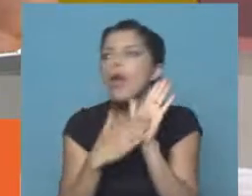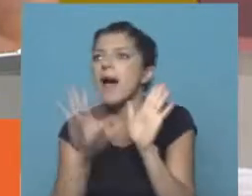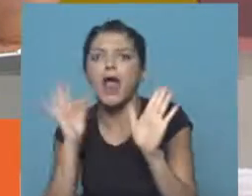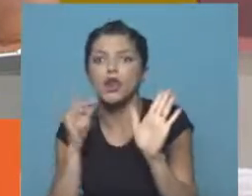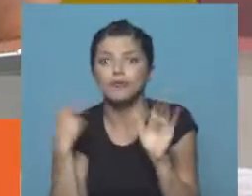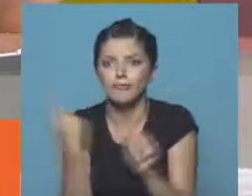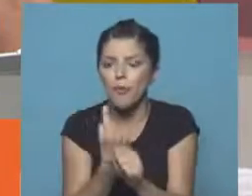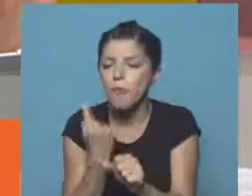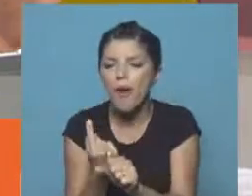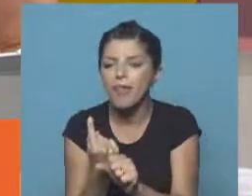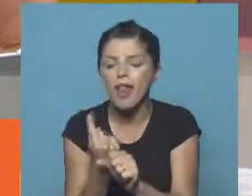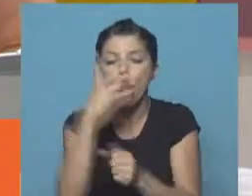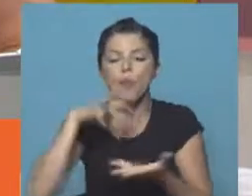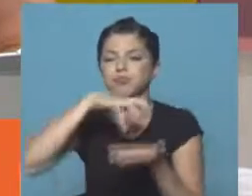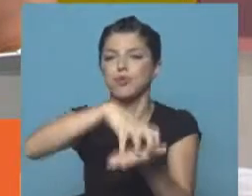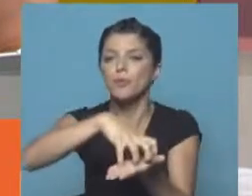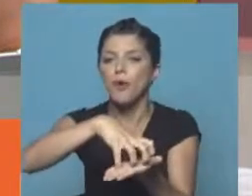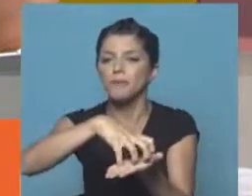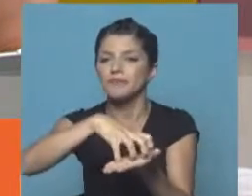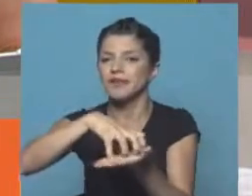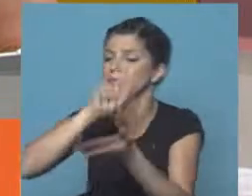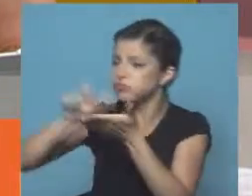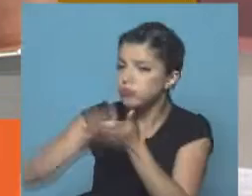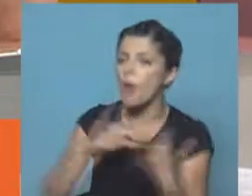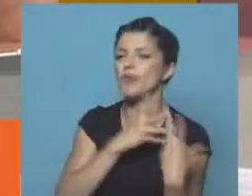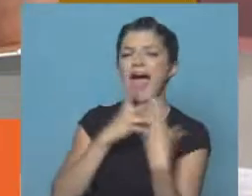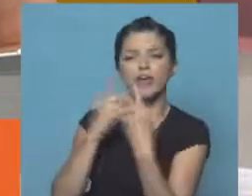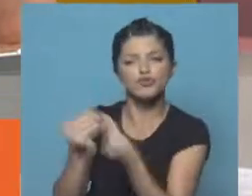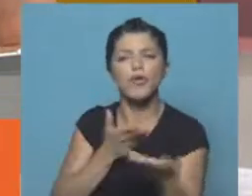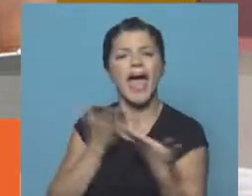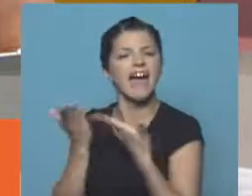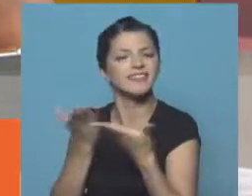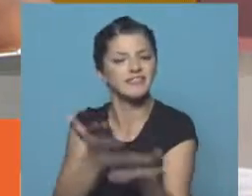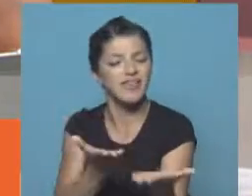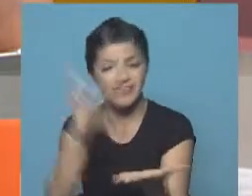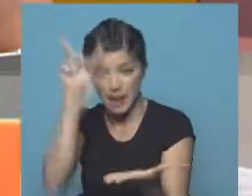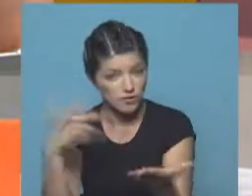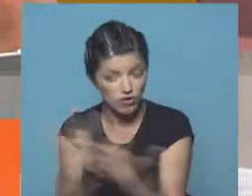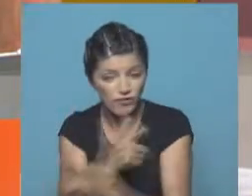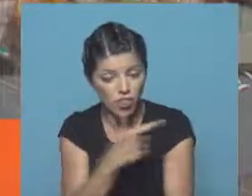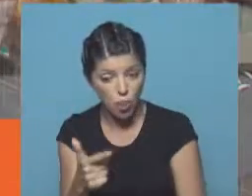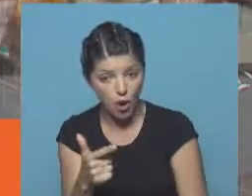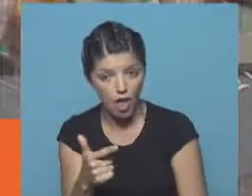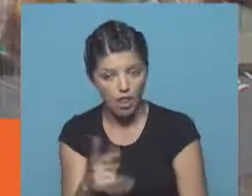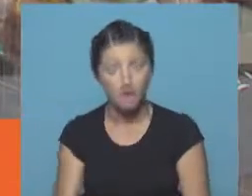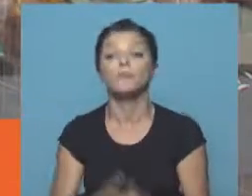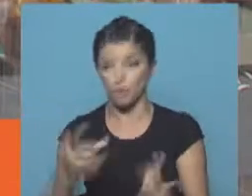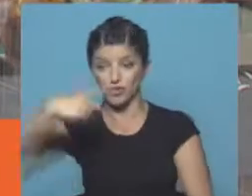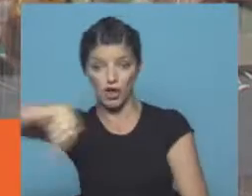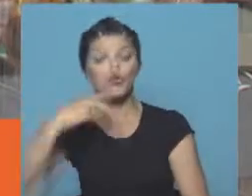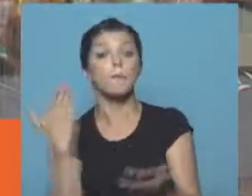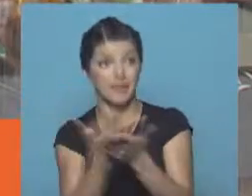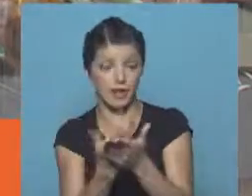hay una oficina que registra a las víctimas, no hay una asistencia hoy legal oficial. Ellos reclaman que el que delinque o